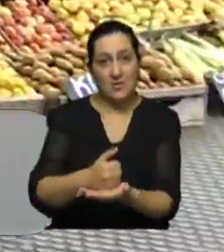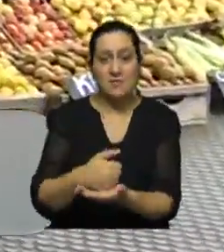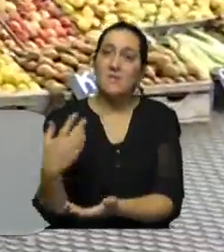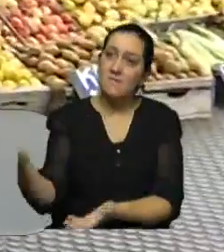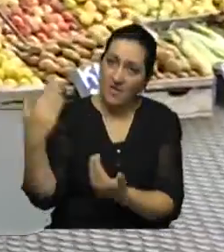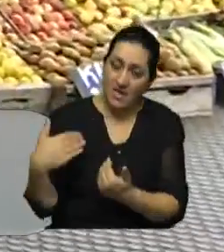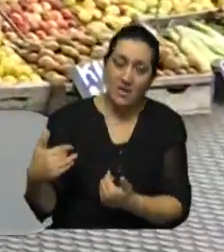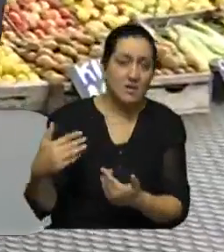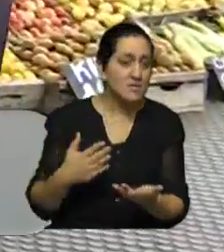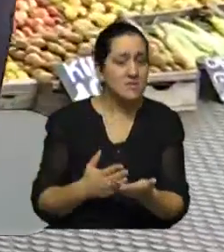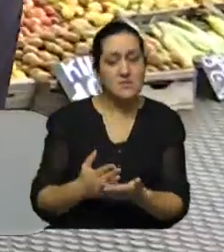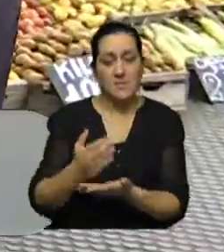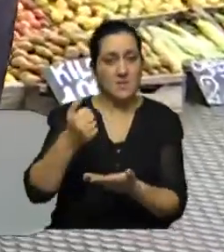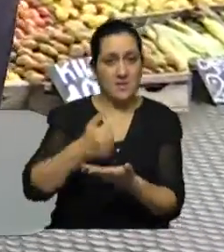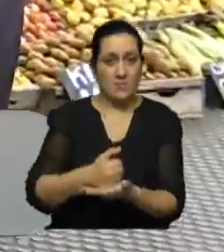vuelta,